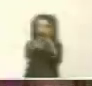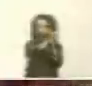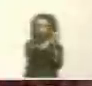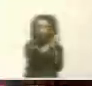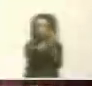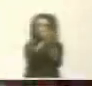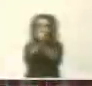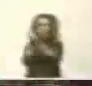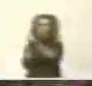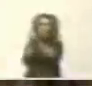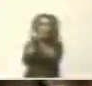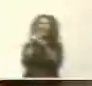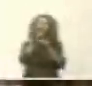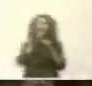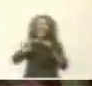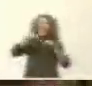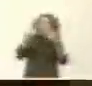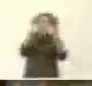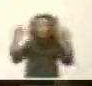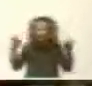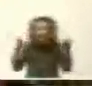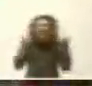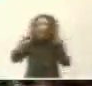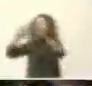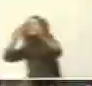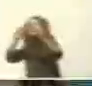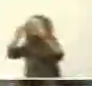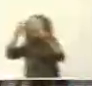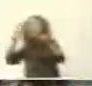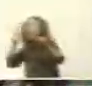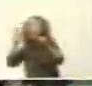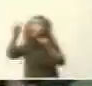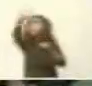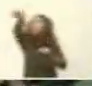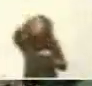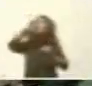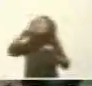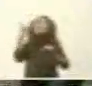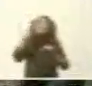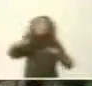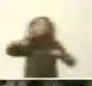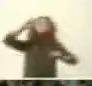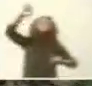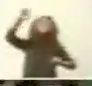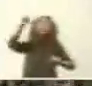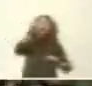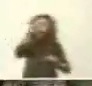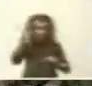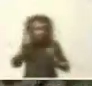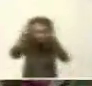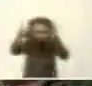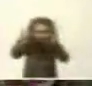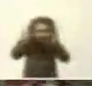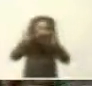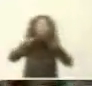Bueno, ahora después de cada frase acabada de nado, tienen que estar ustedes gritar muy fuerte, ado, ¿ok?